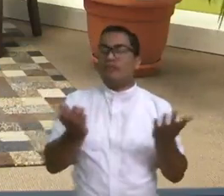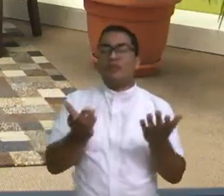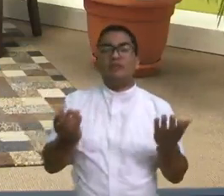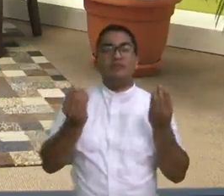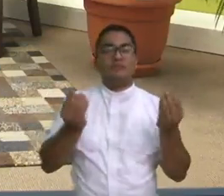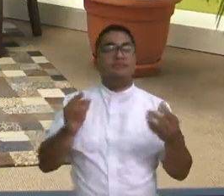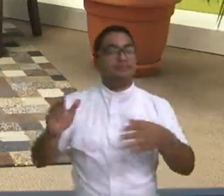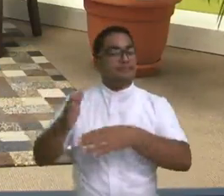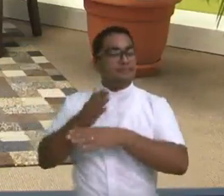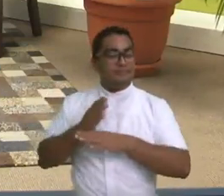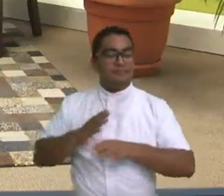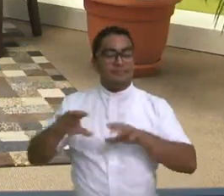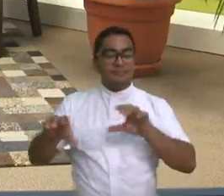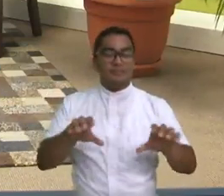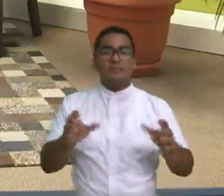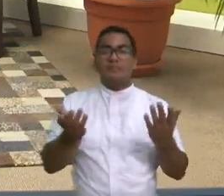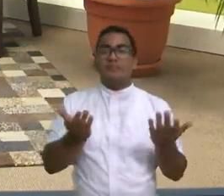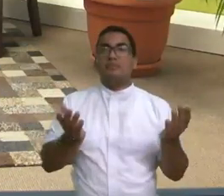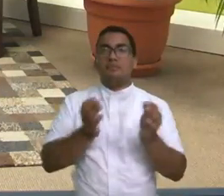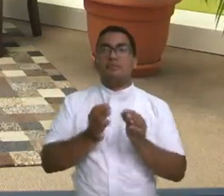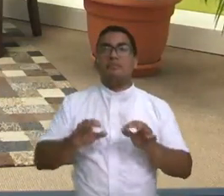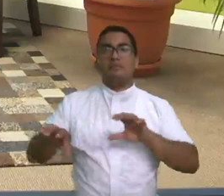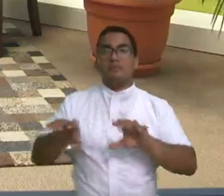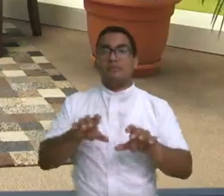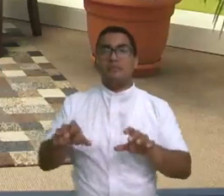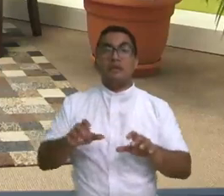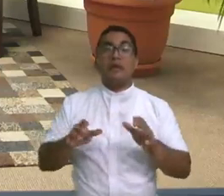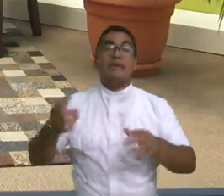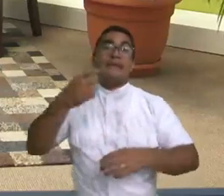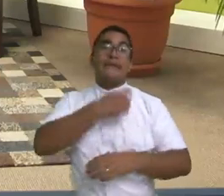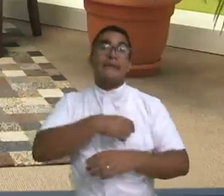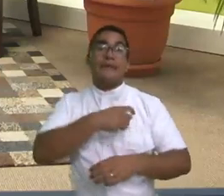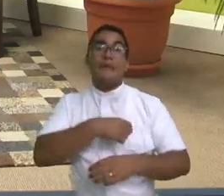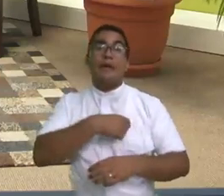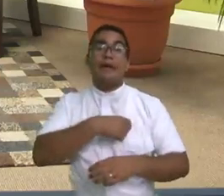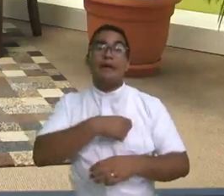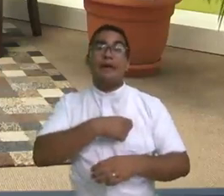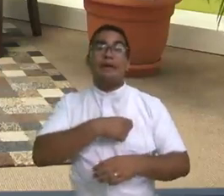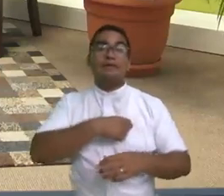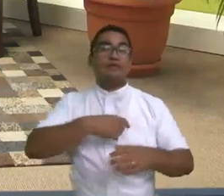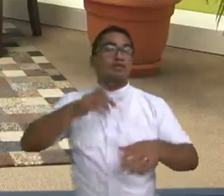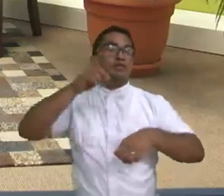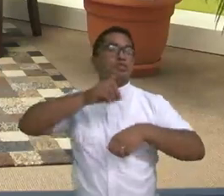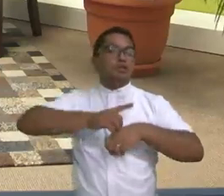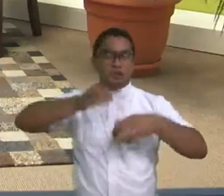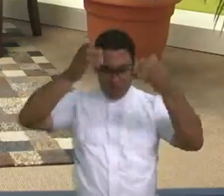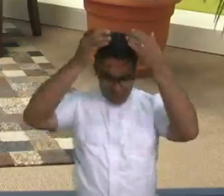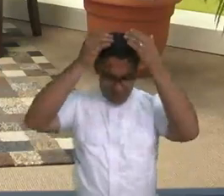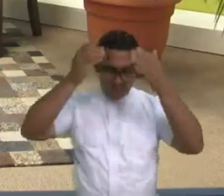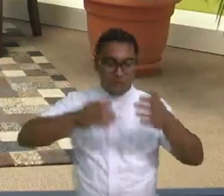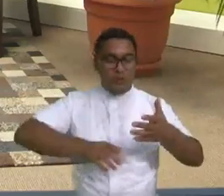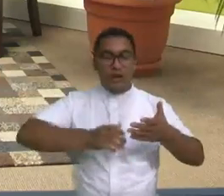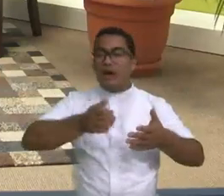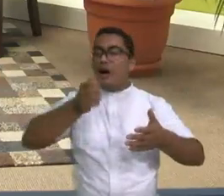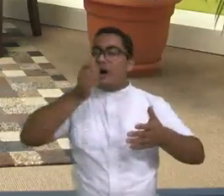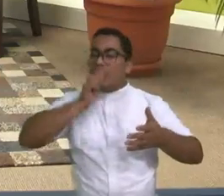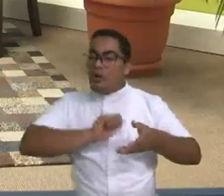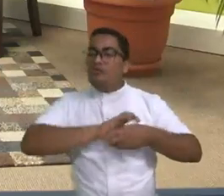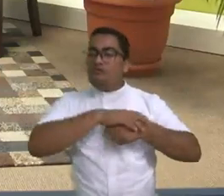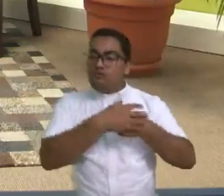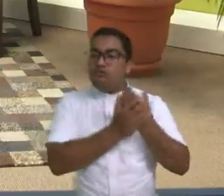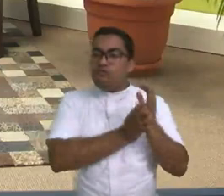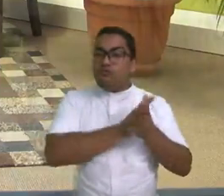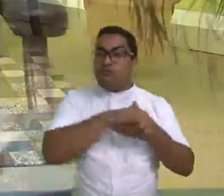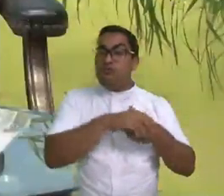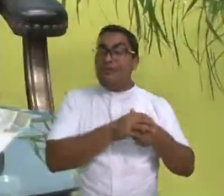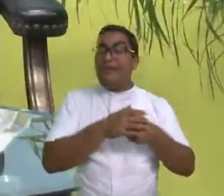actividad. Entonces hacemos actividades demostrativas en las escuelas. Nuestro personal de salud, nuestros equipos de salud van a las escuelas de